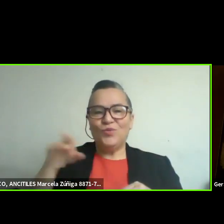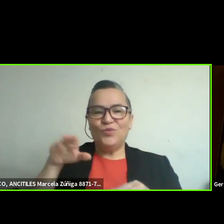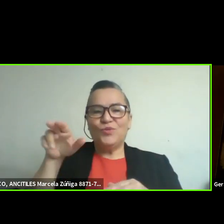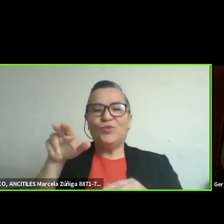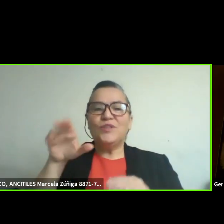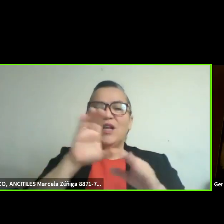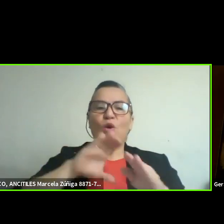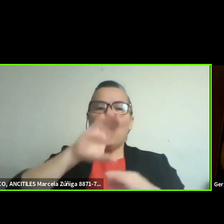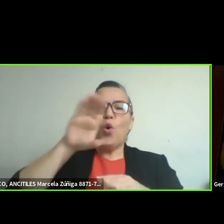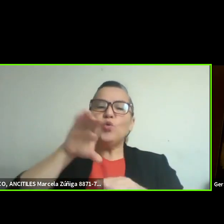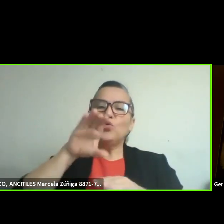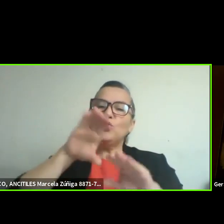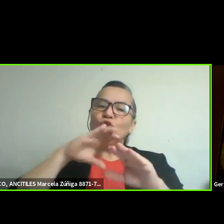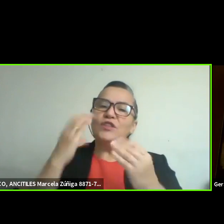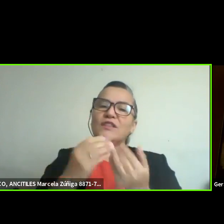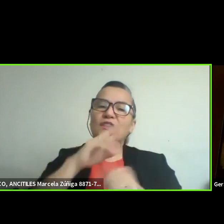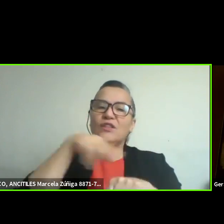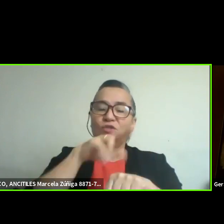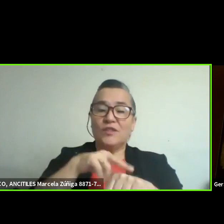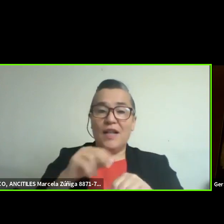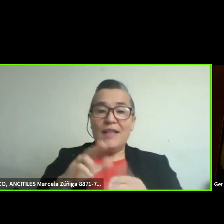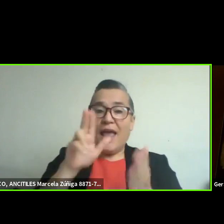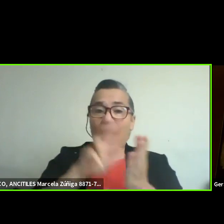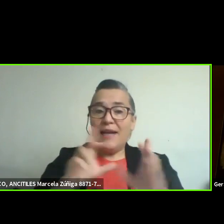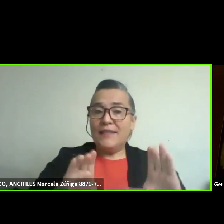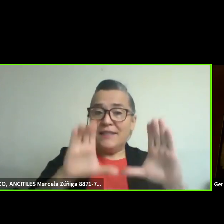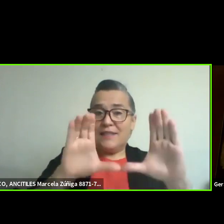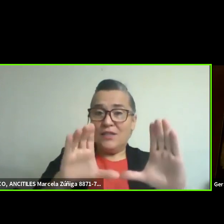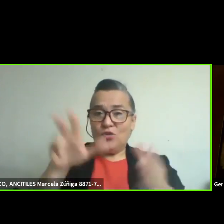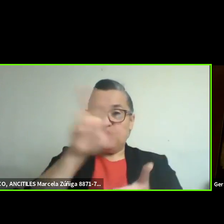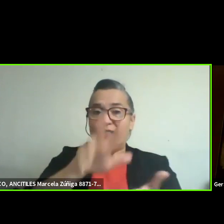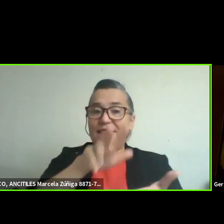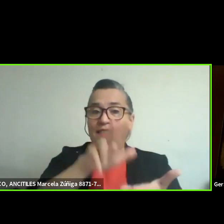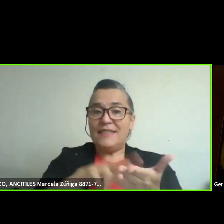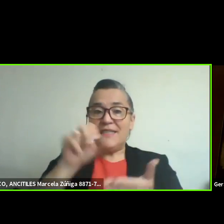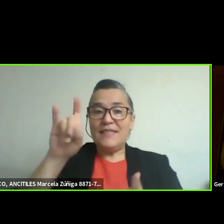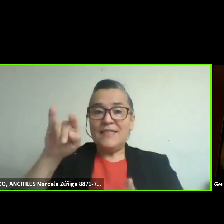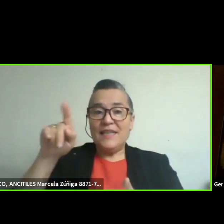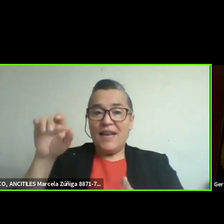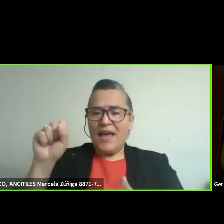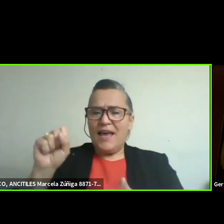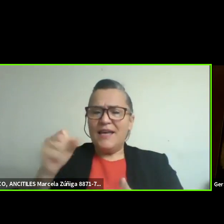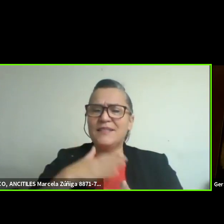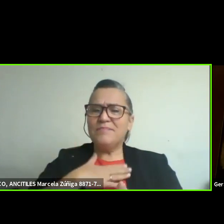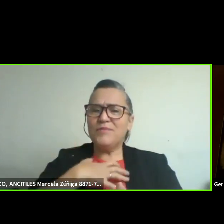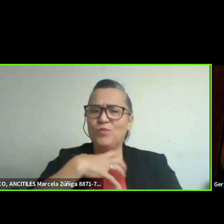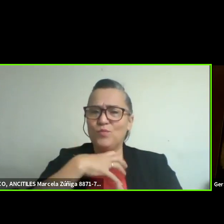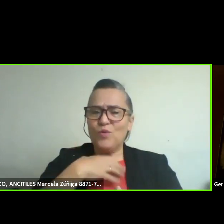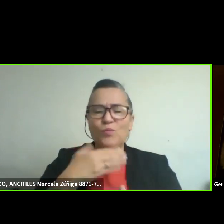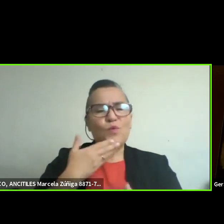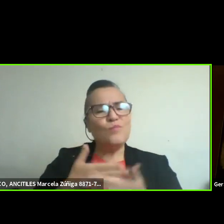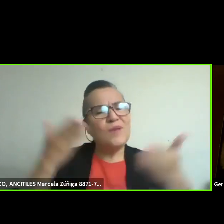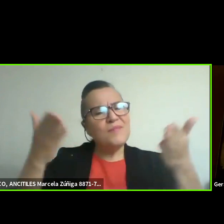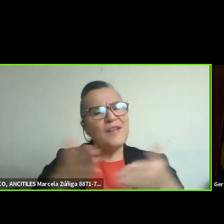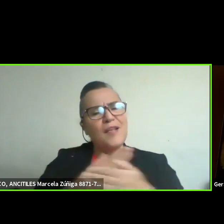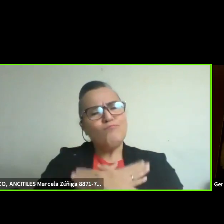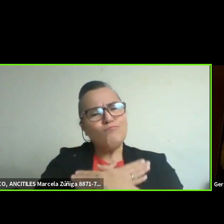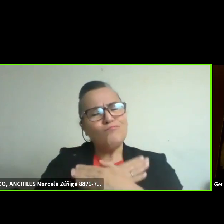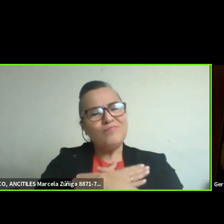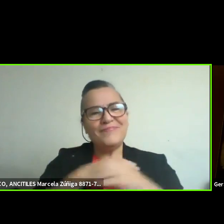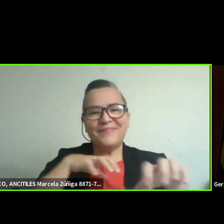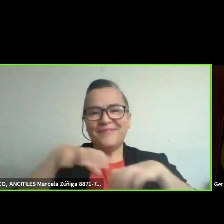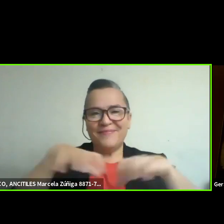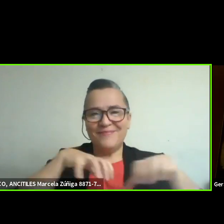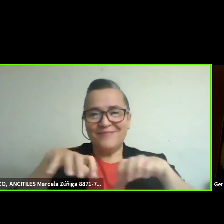nacional de acreditación y en el mío propio deseo darles una muy cordial bienvenida a esta actividad en la que comenzó como